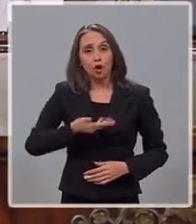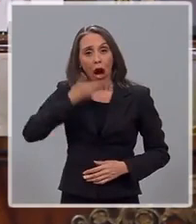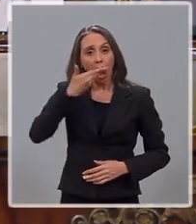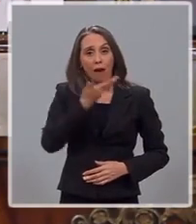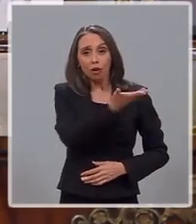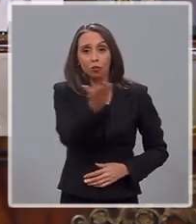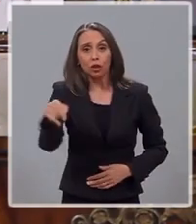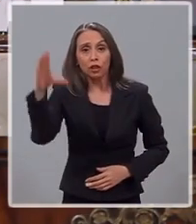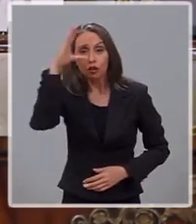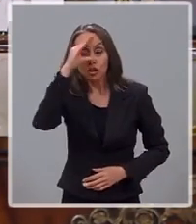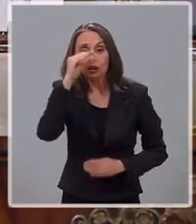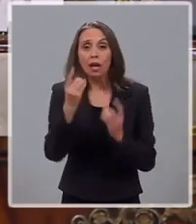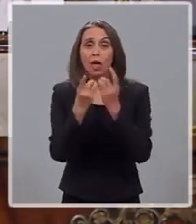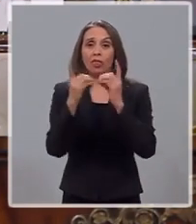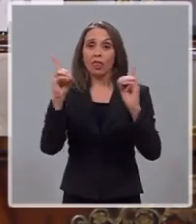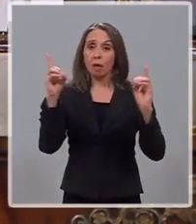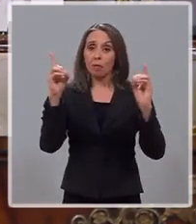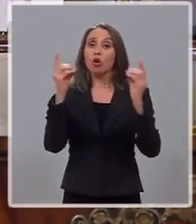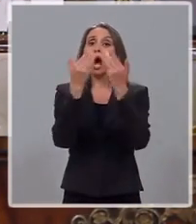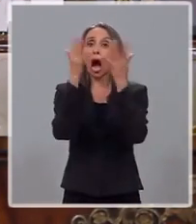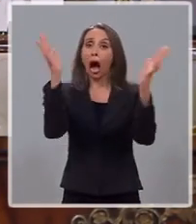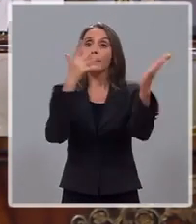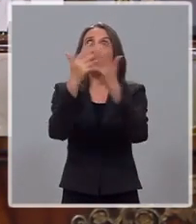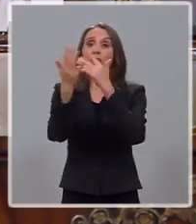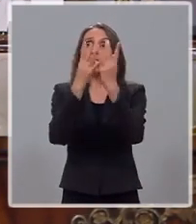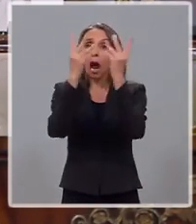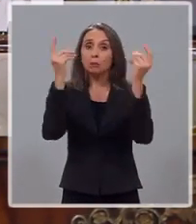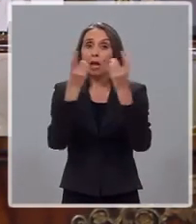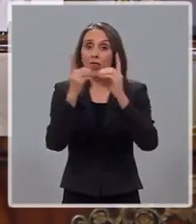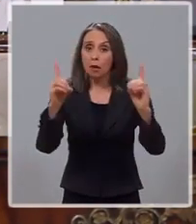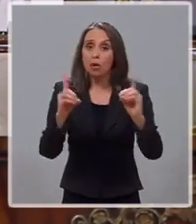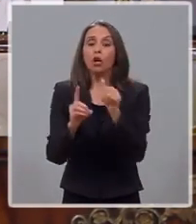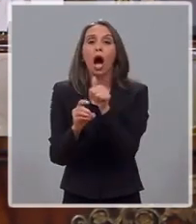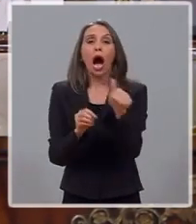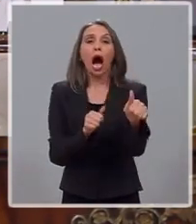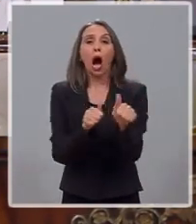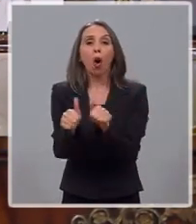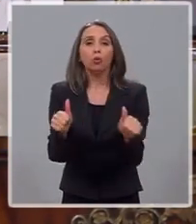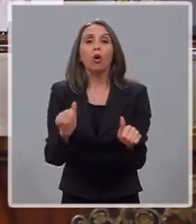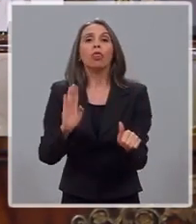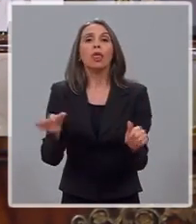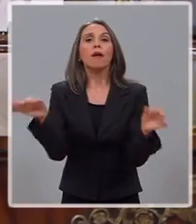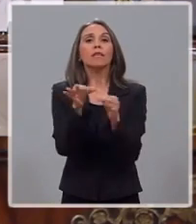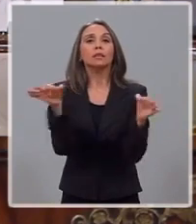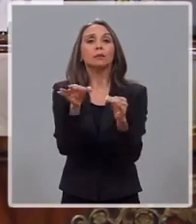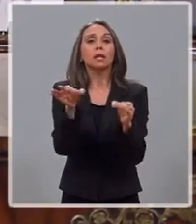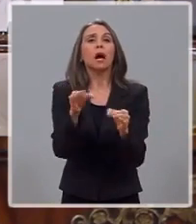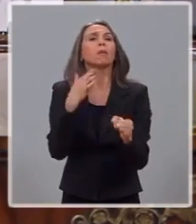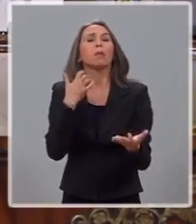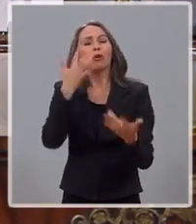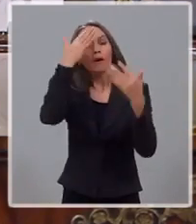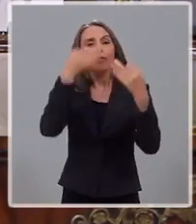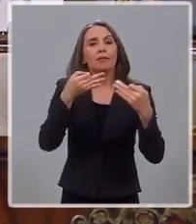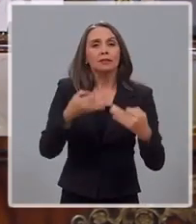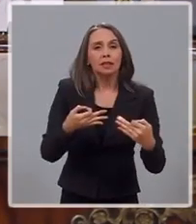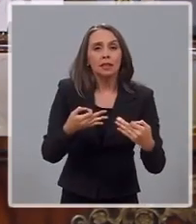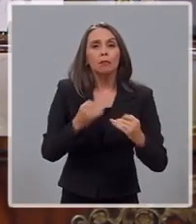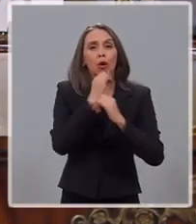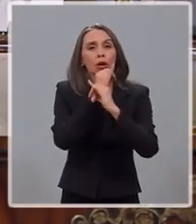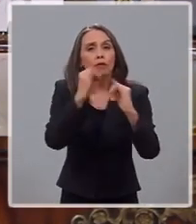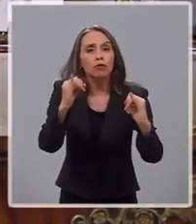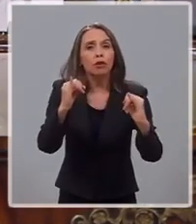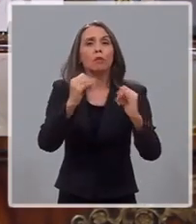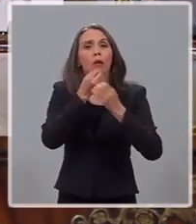ustedes esta noche porque en una democracia abierta y transparente las autoridades debemos explicar nuestras decisiones y compartirlas y